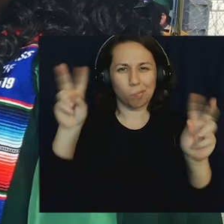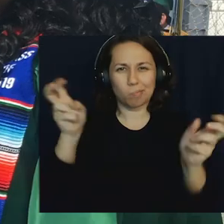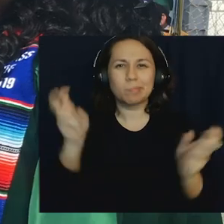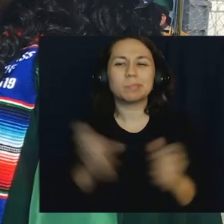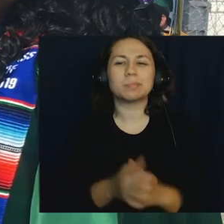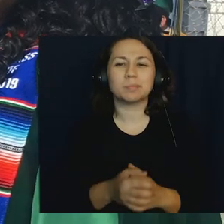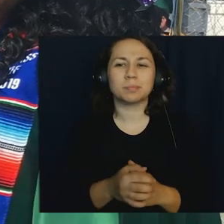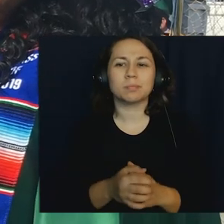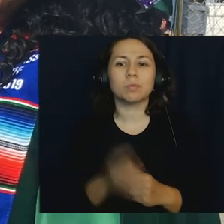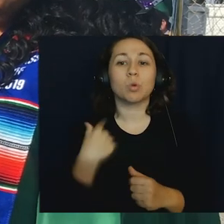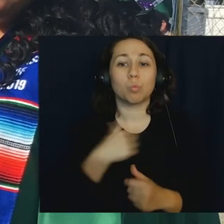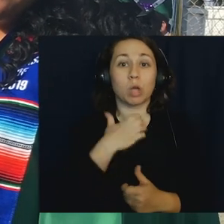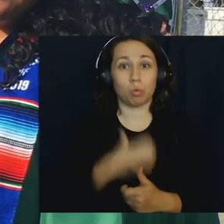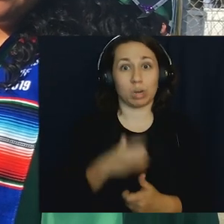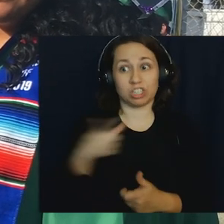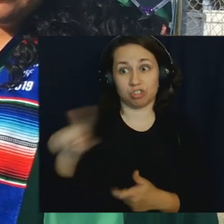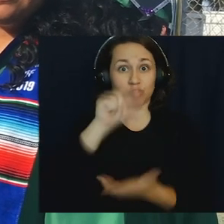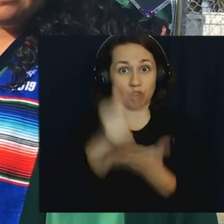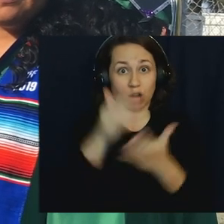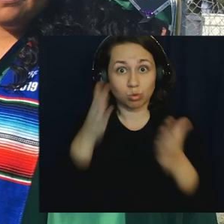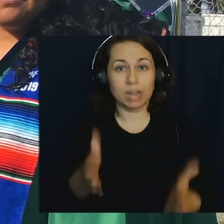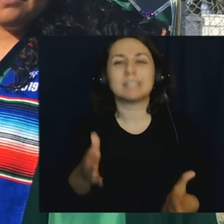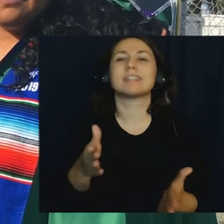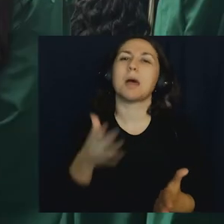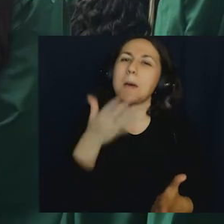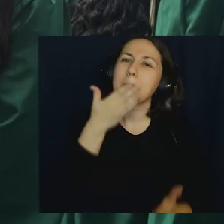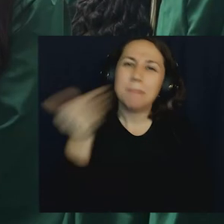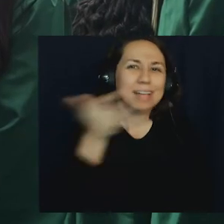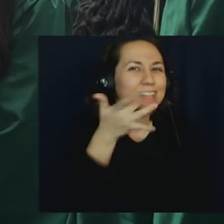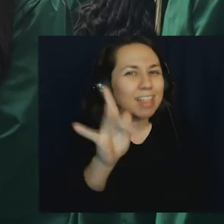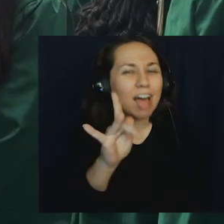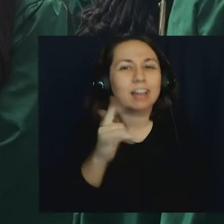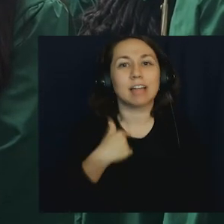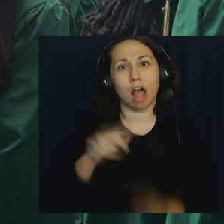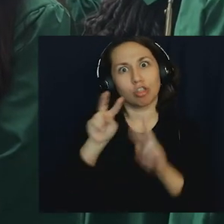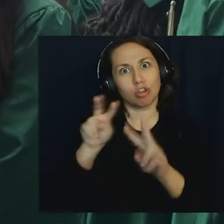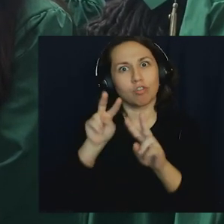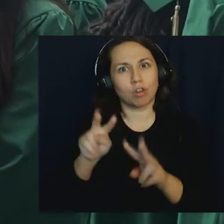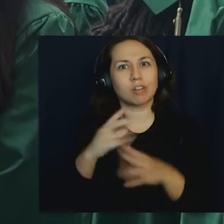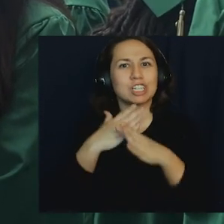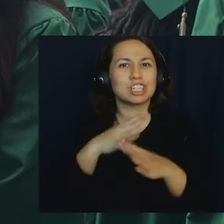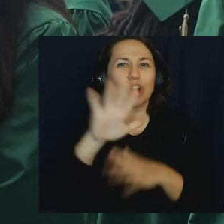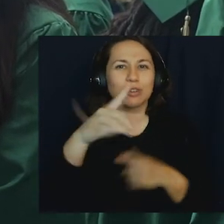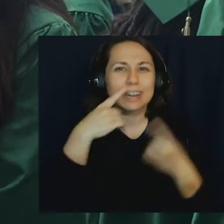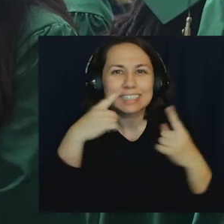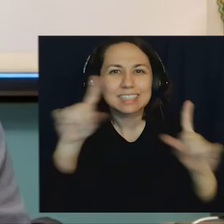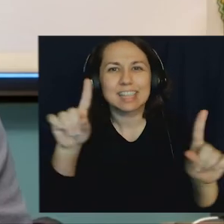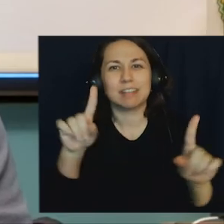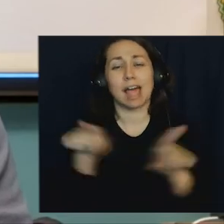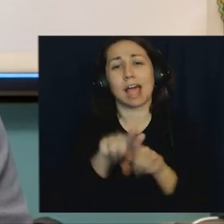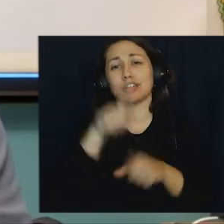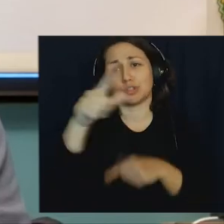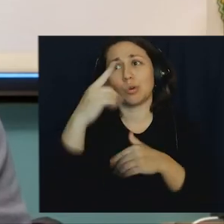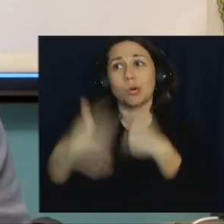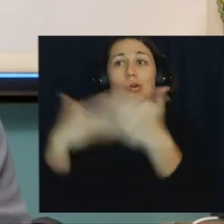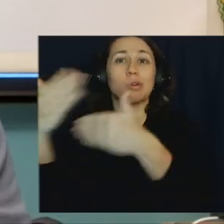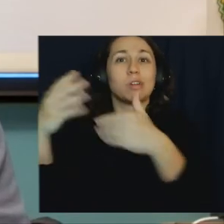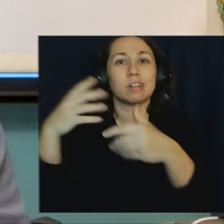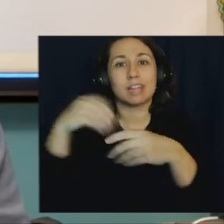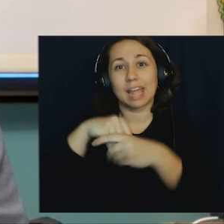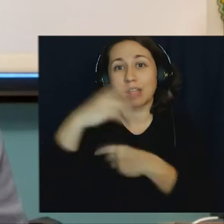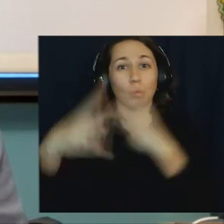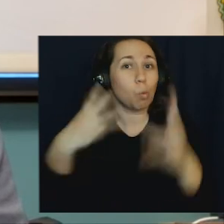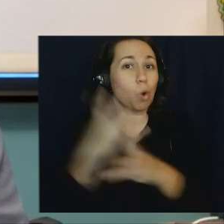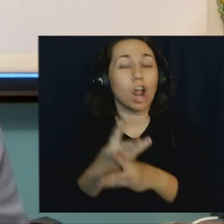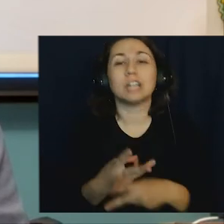los Correcaminos. Como siempre, les digo, tú importas, el conocimiento es poder y sal a mostrarle a todo el